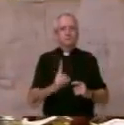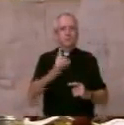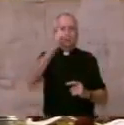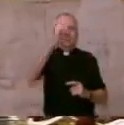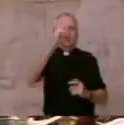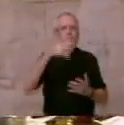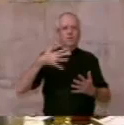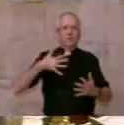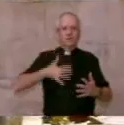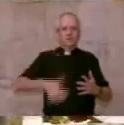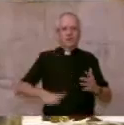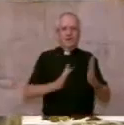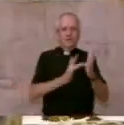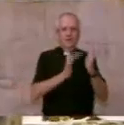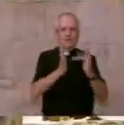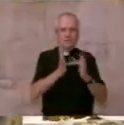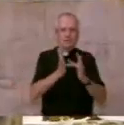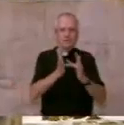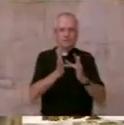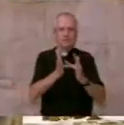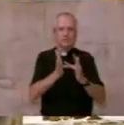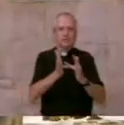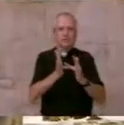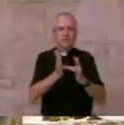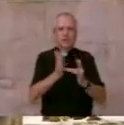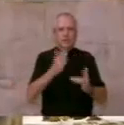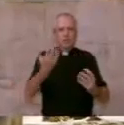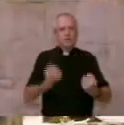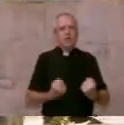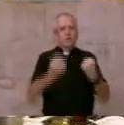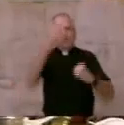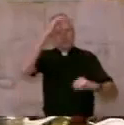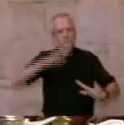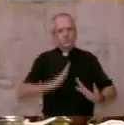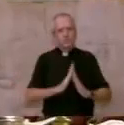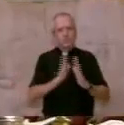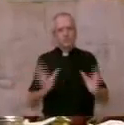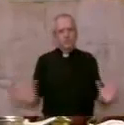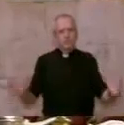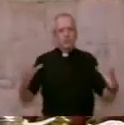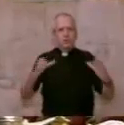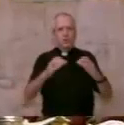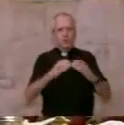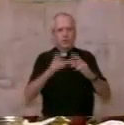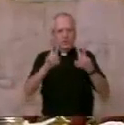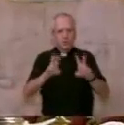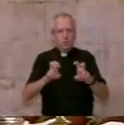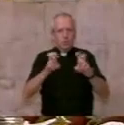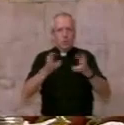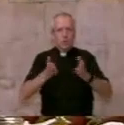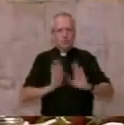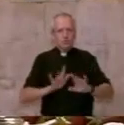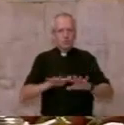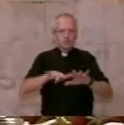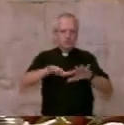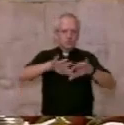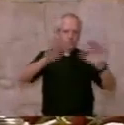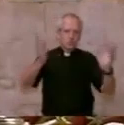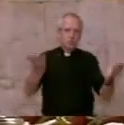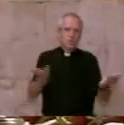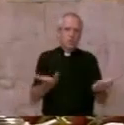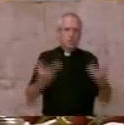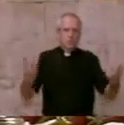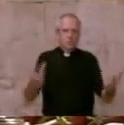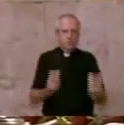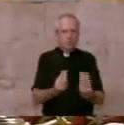porque has querido reunir de nuevo por la sangre de tu Hijo y la fuerza del Espíritu a los hijos dispersos por el